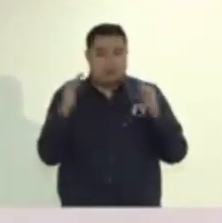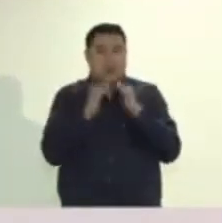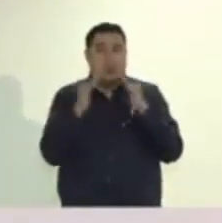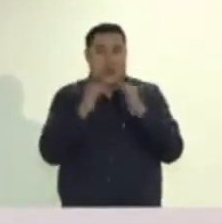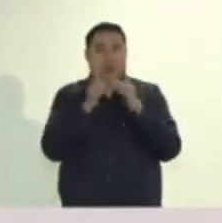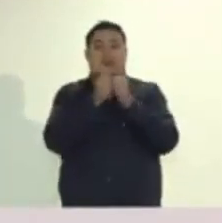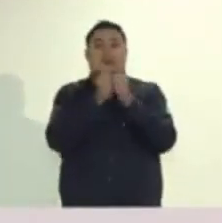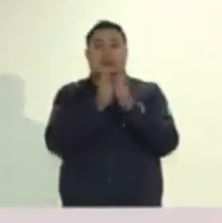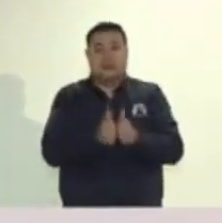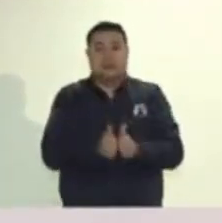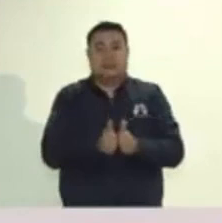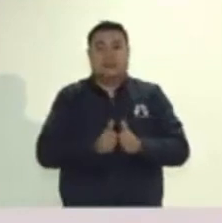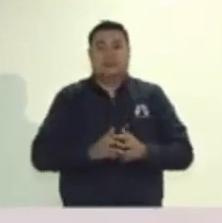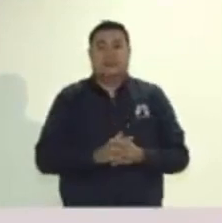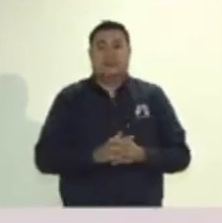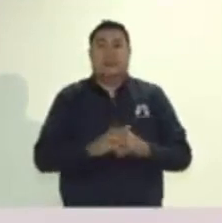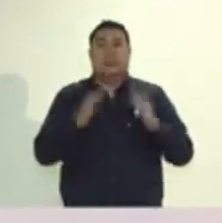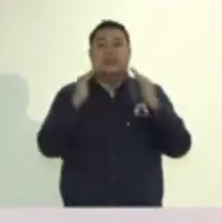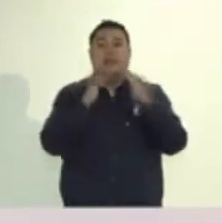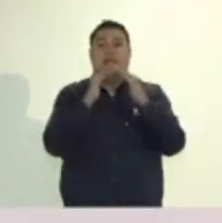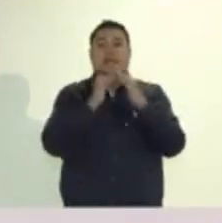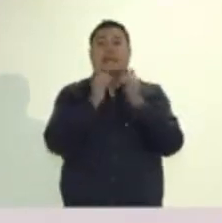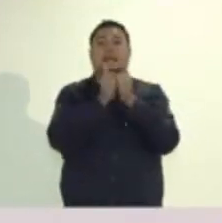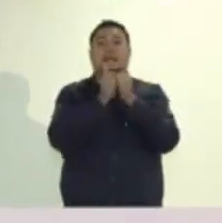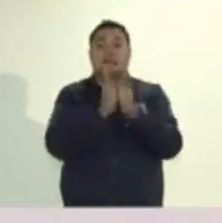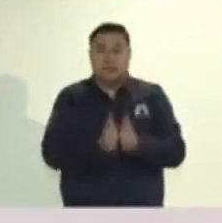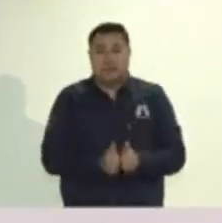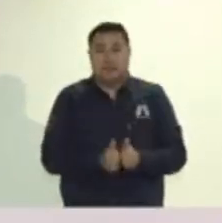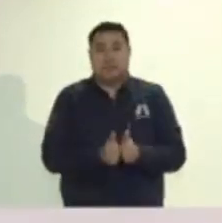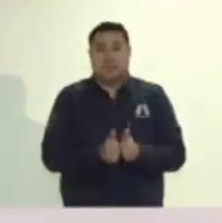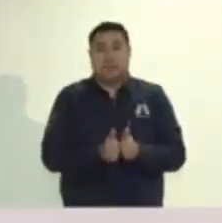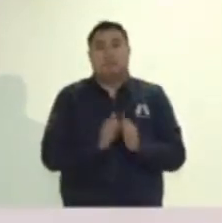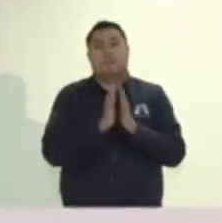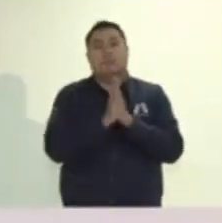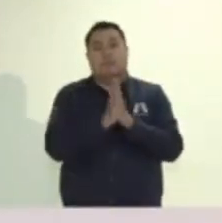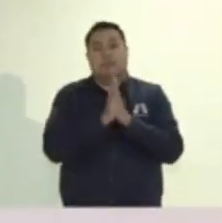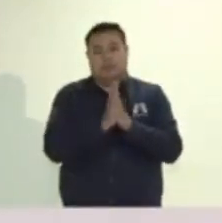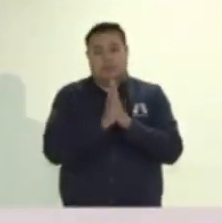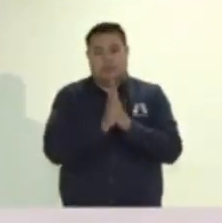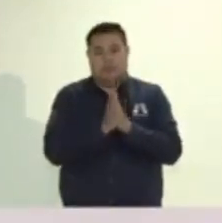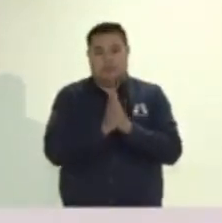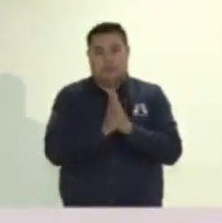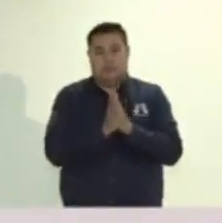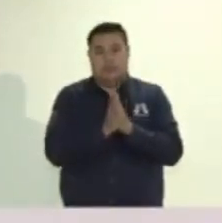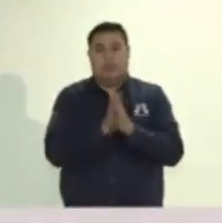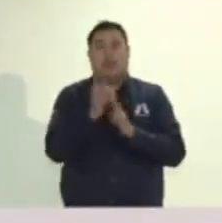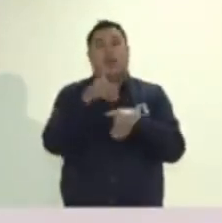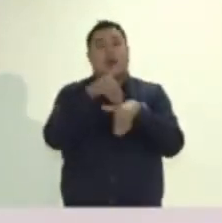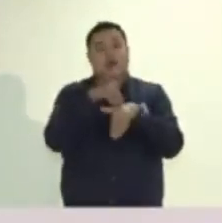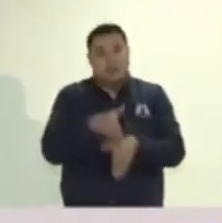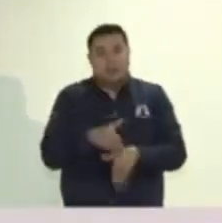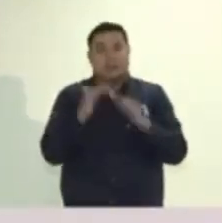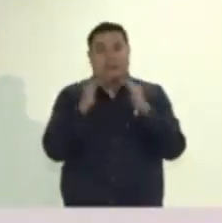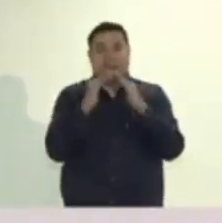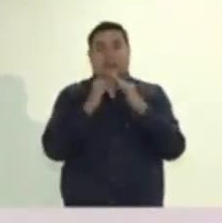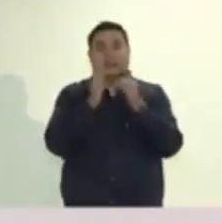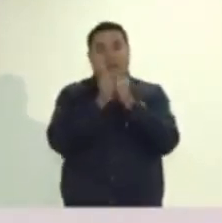en casa. Quédate en casa. Por favor, quédate en casa.